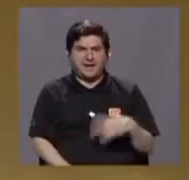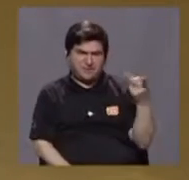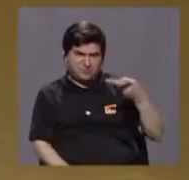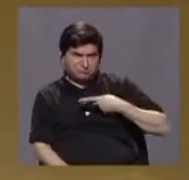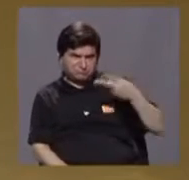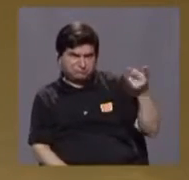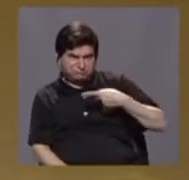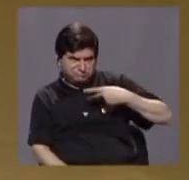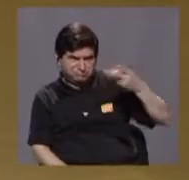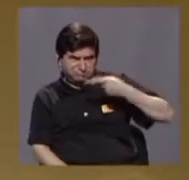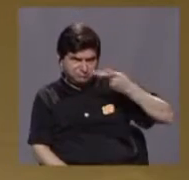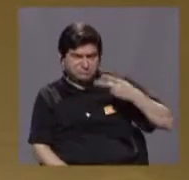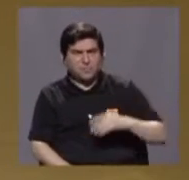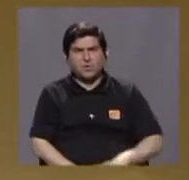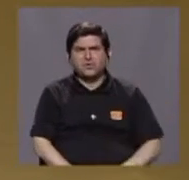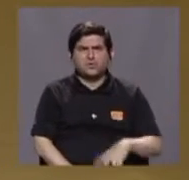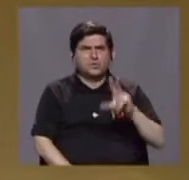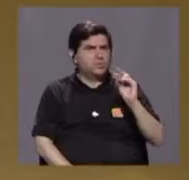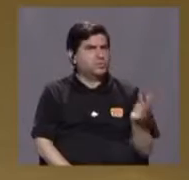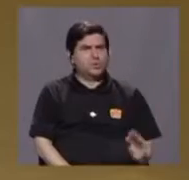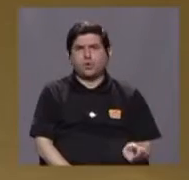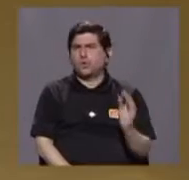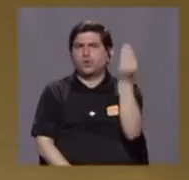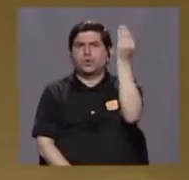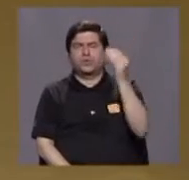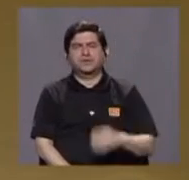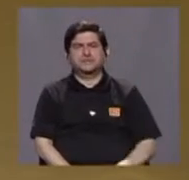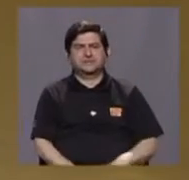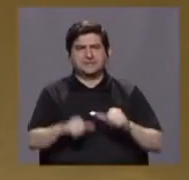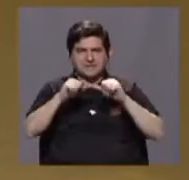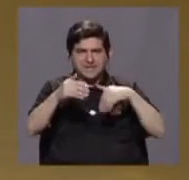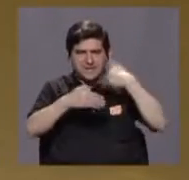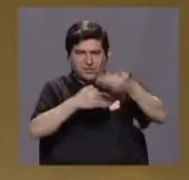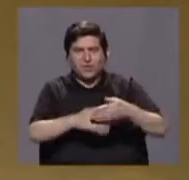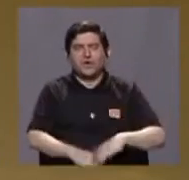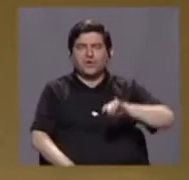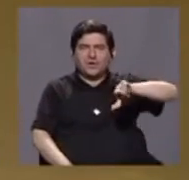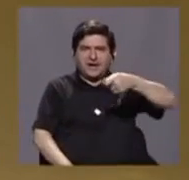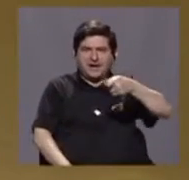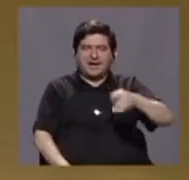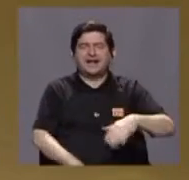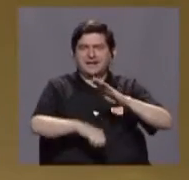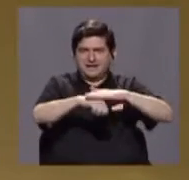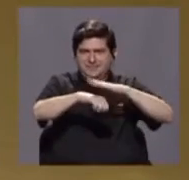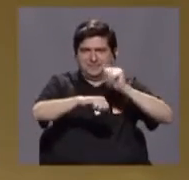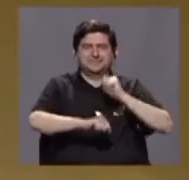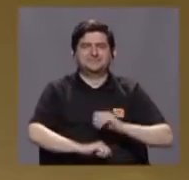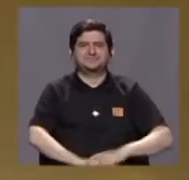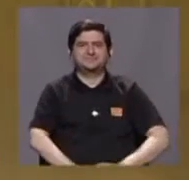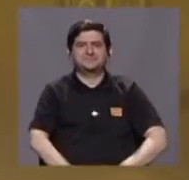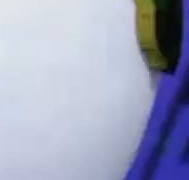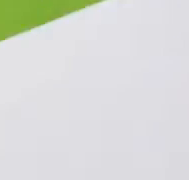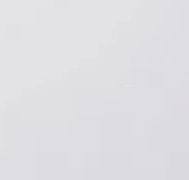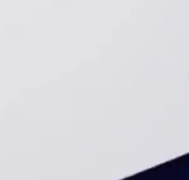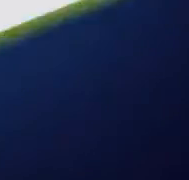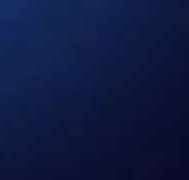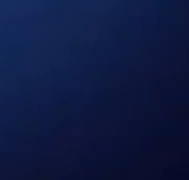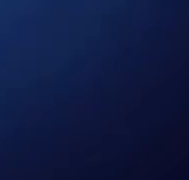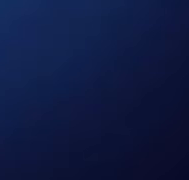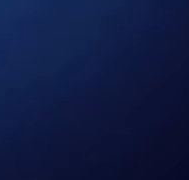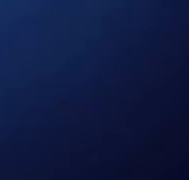dos es adolescente. Regresamos una vez que el canal nos invite a hacerlo.